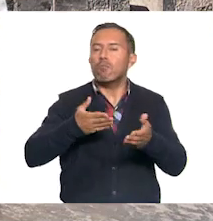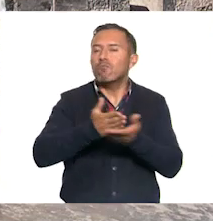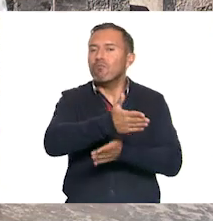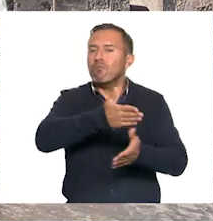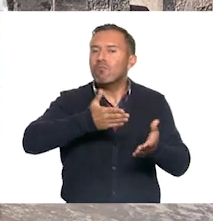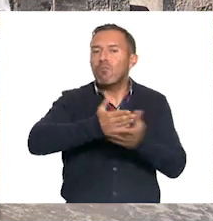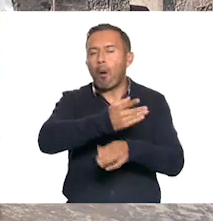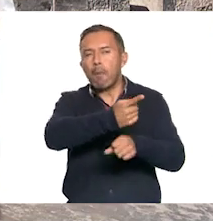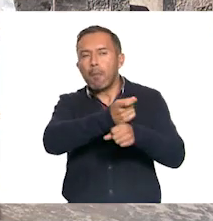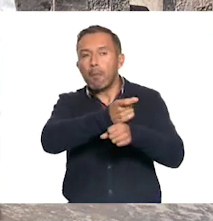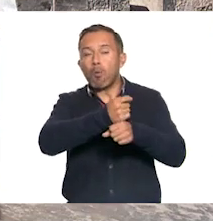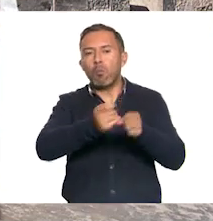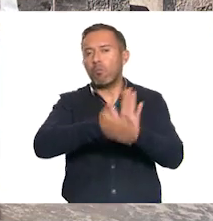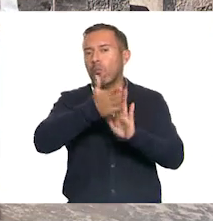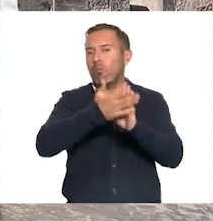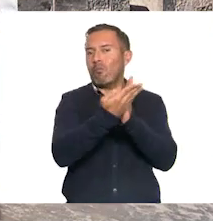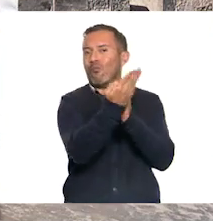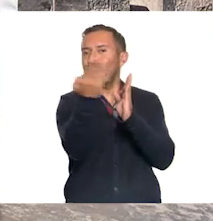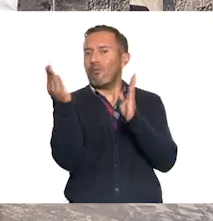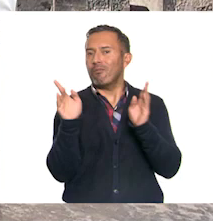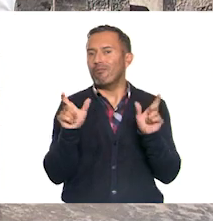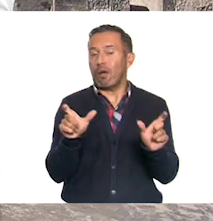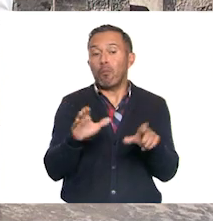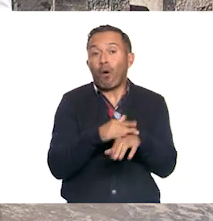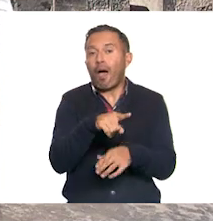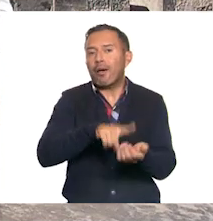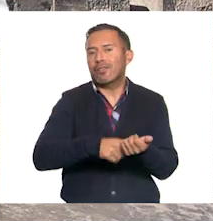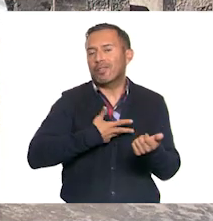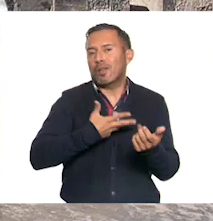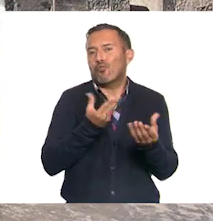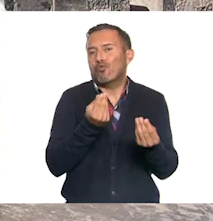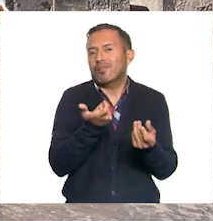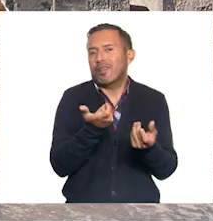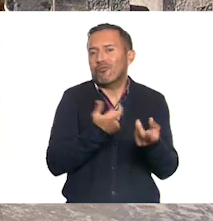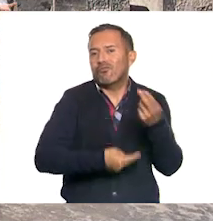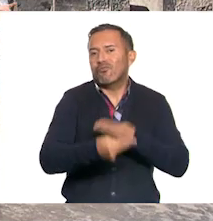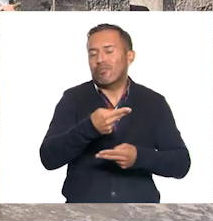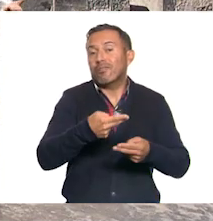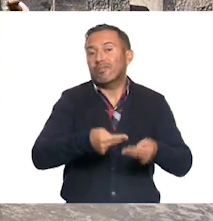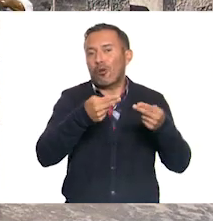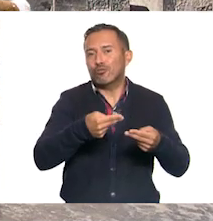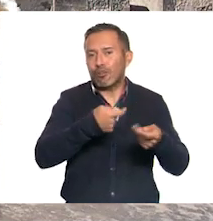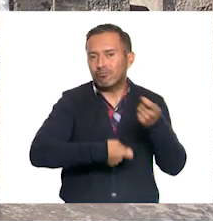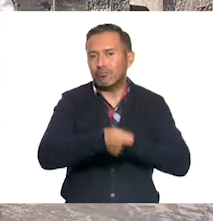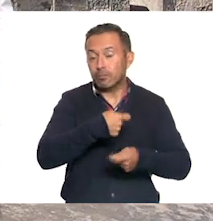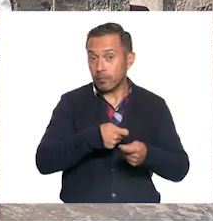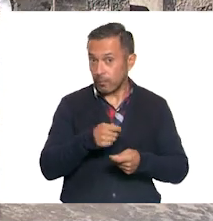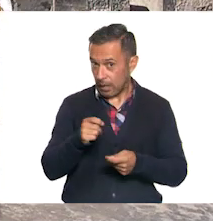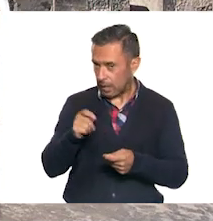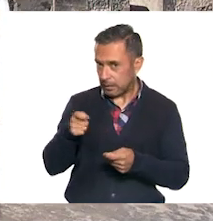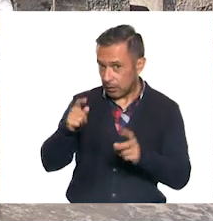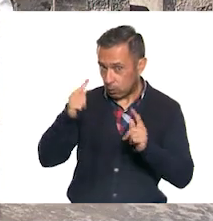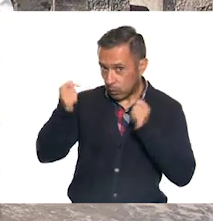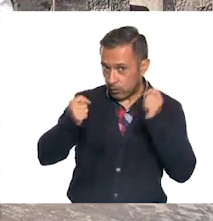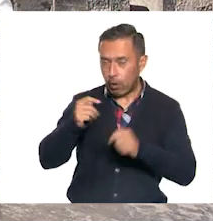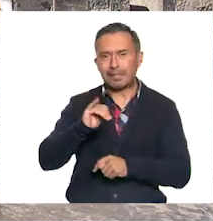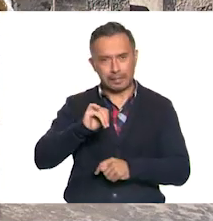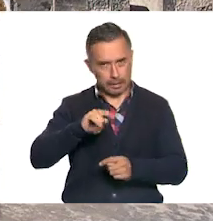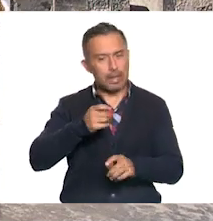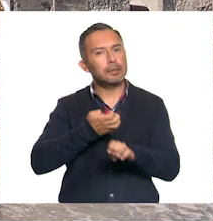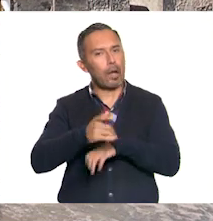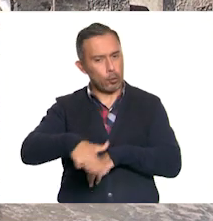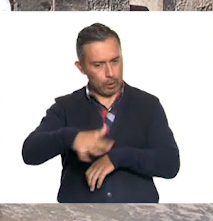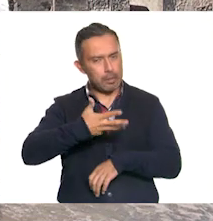Y supongo que la actividad que vamos a analizar es el turismo, ¿no es así? El turismo tiene relevancia en la entidad,